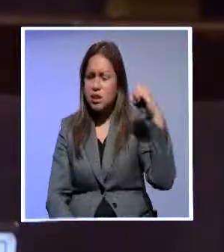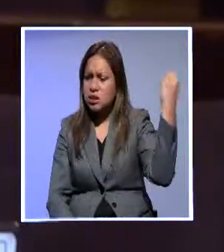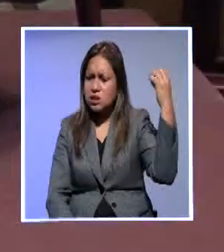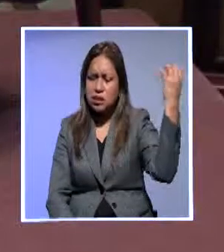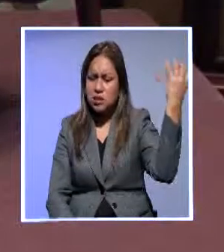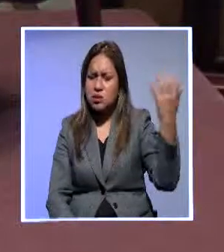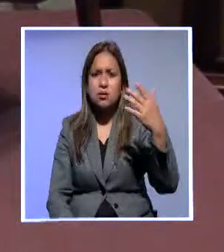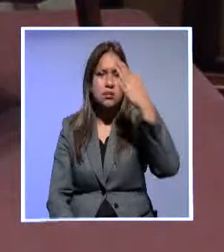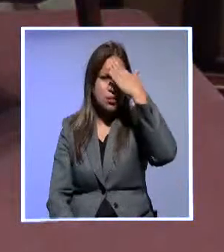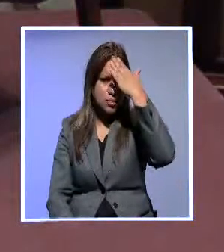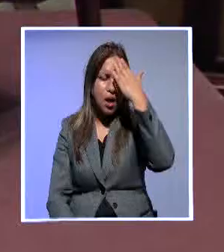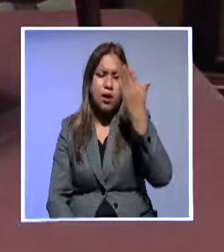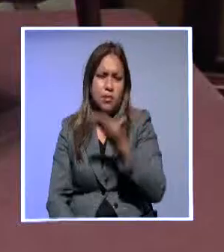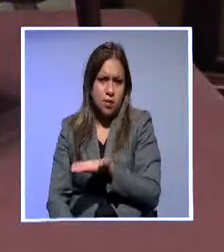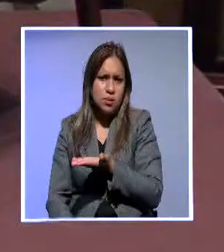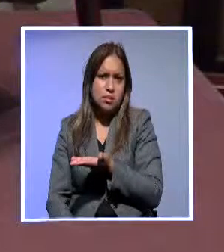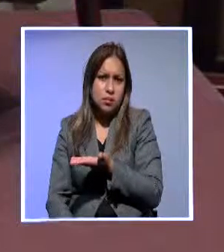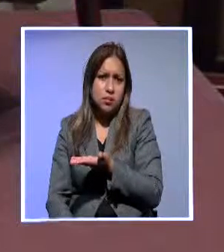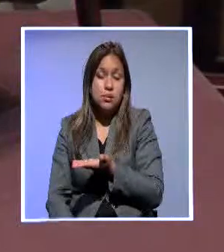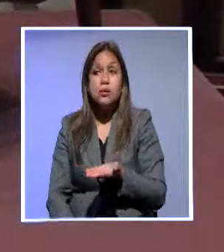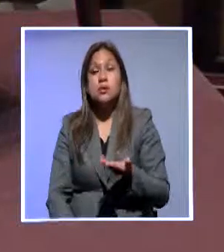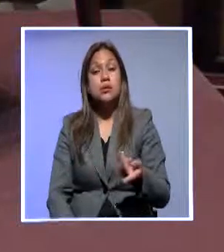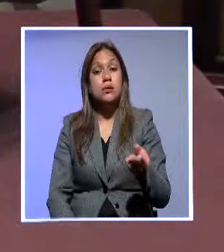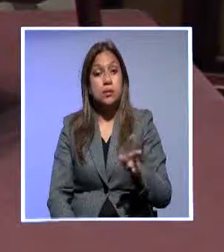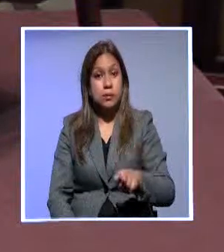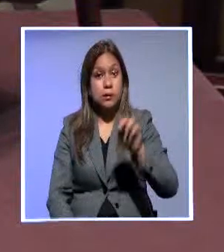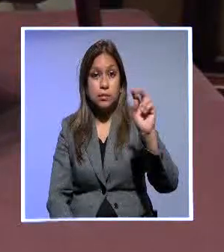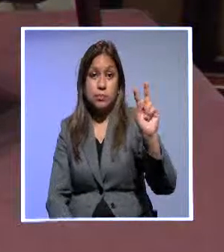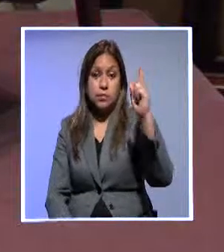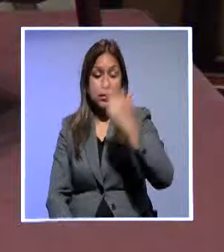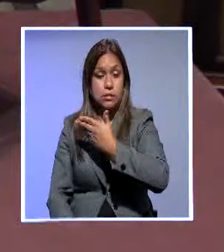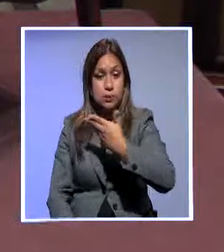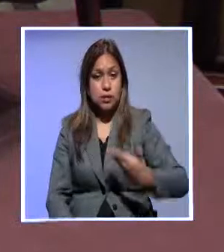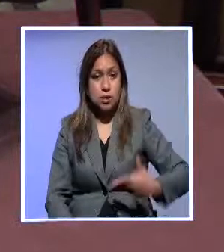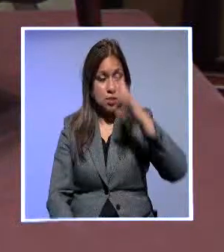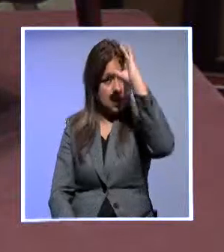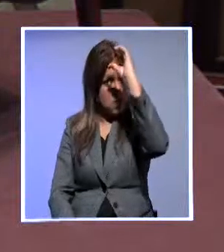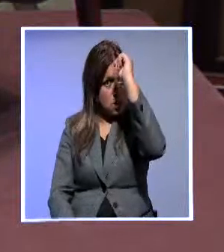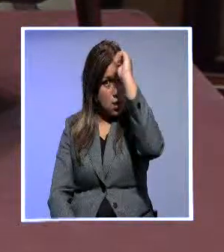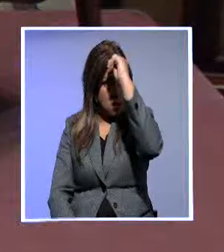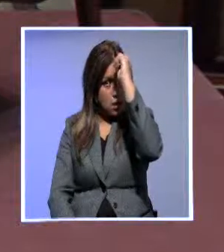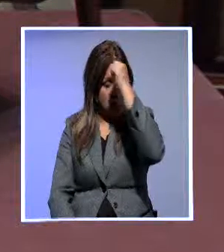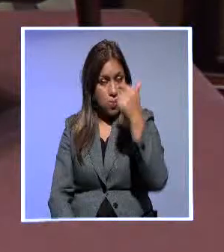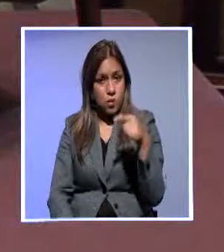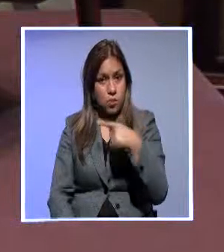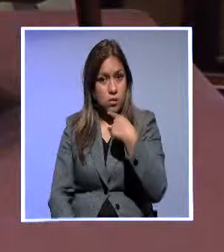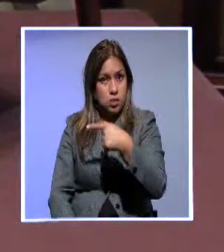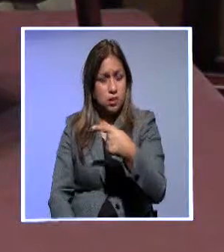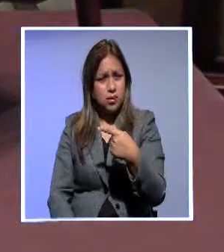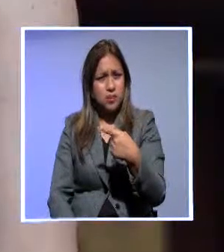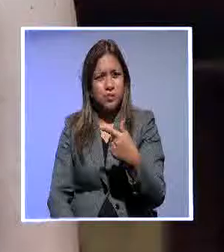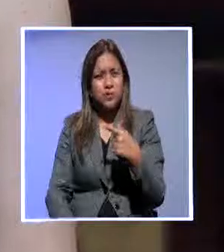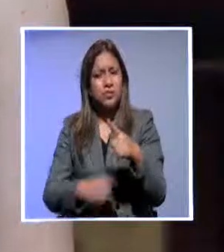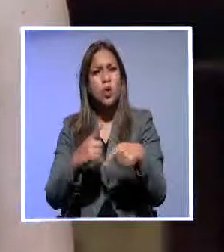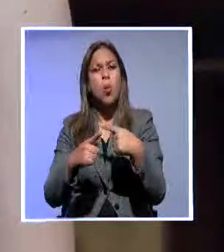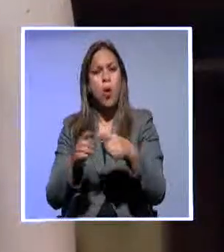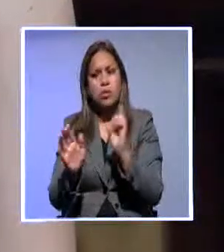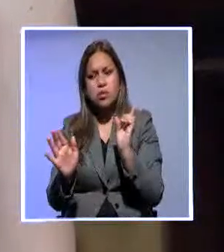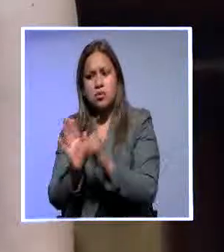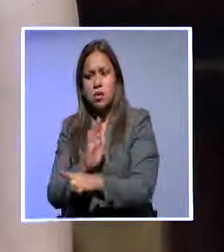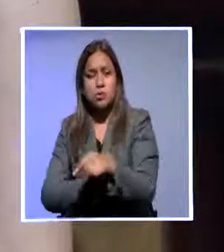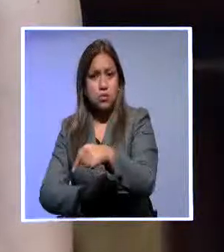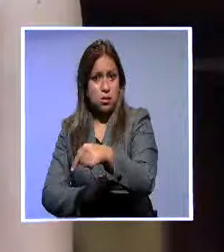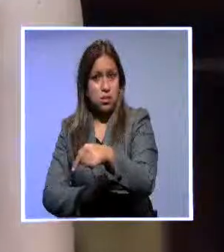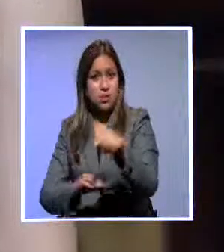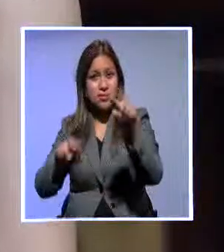el propio fiscal y así también el vicepresidente de la república manifestaron en su momento cuando denunciaron estos casos